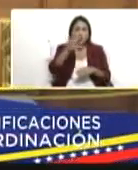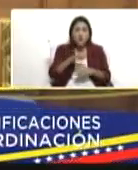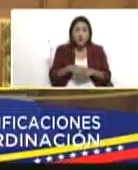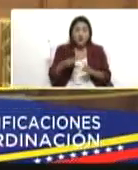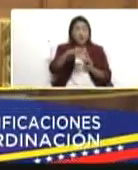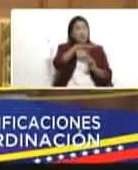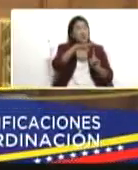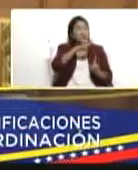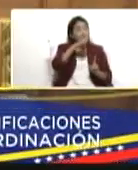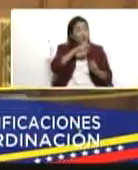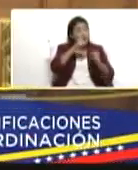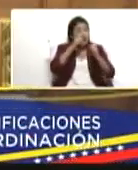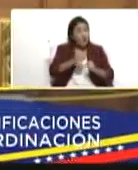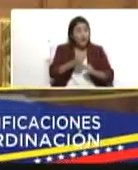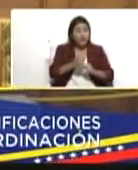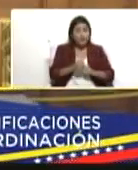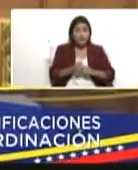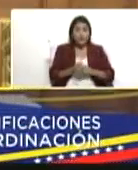más